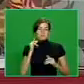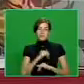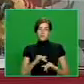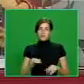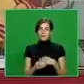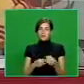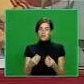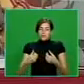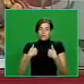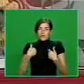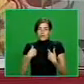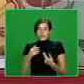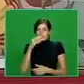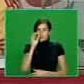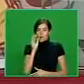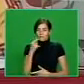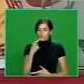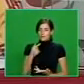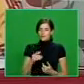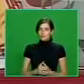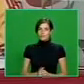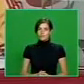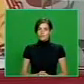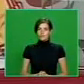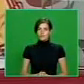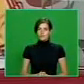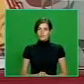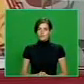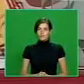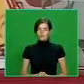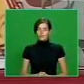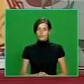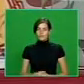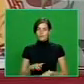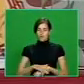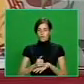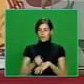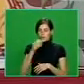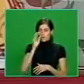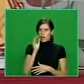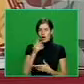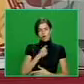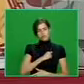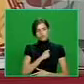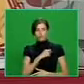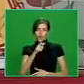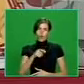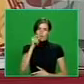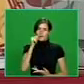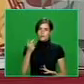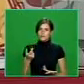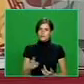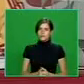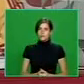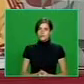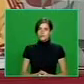víctima de Nicolás maduro pues Pobrecito pueses